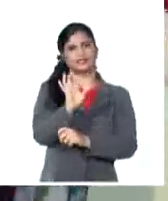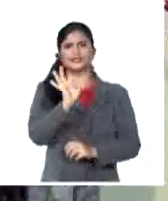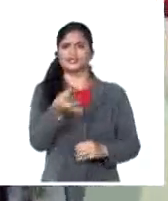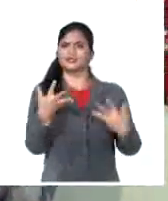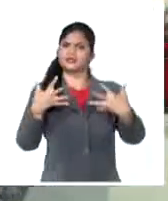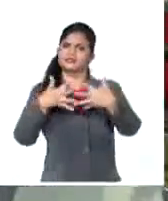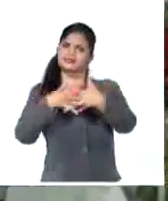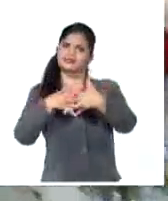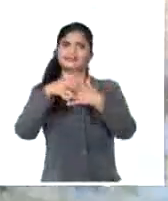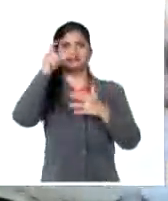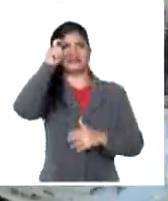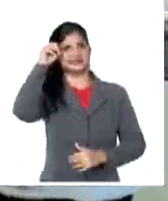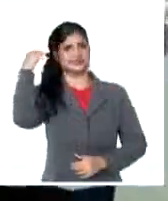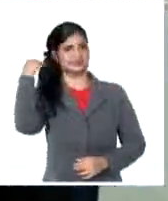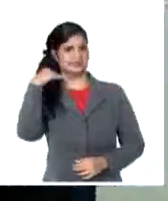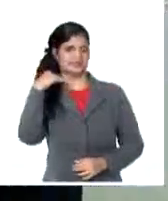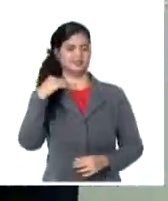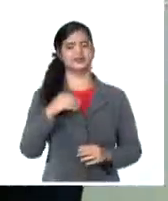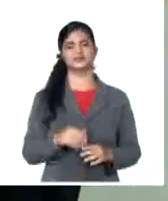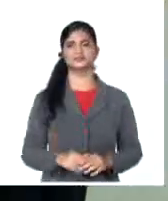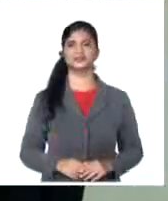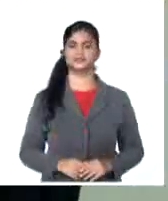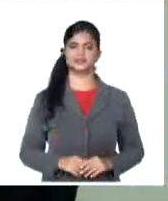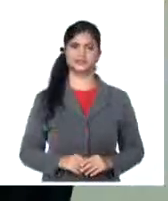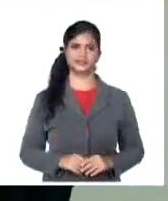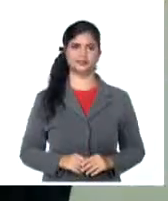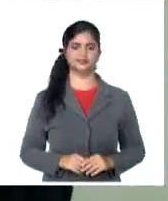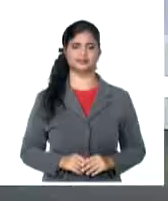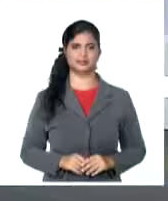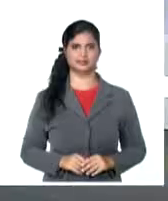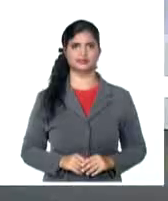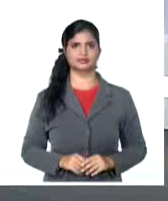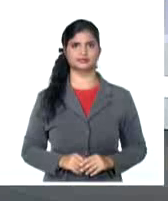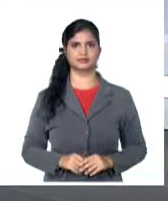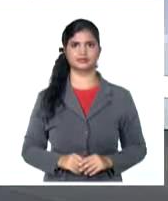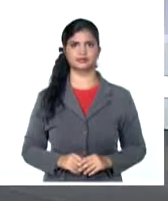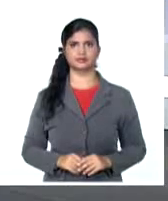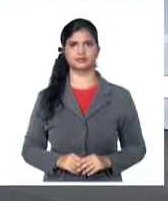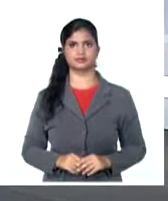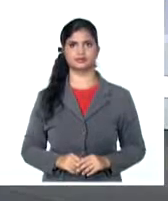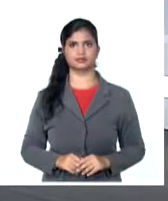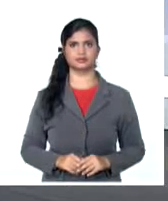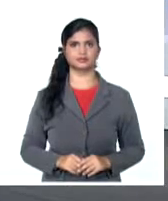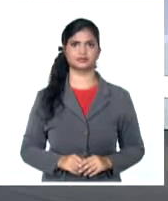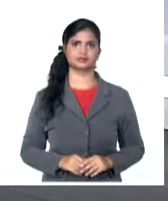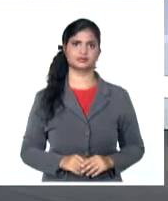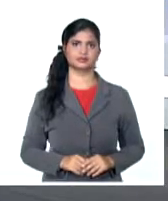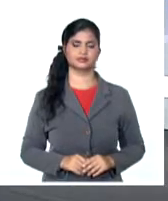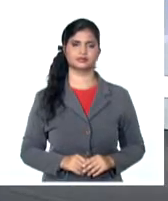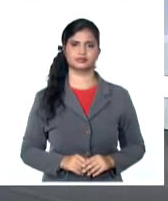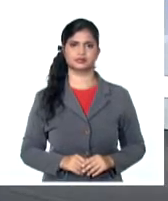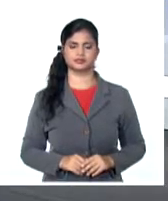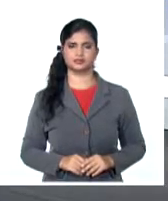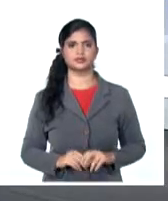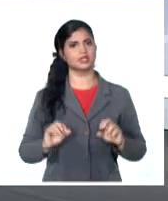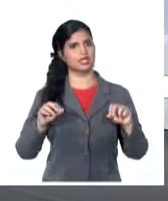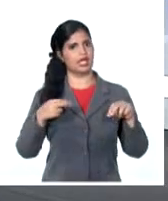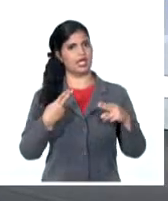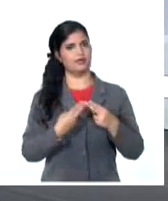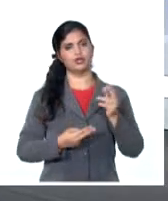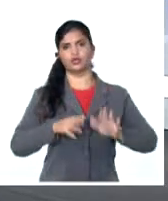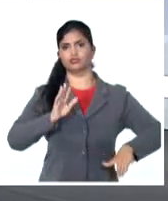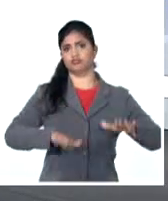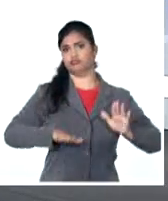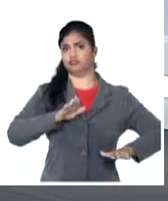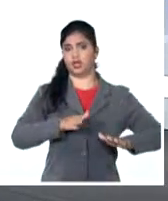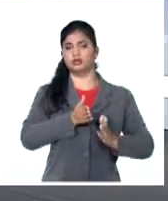de Vilma. Leti Alvarado, Canal Cubano de Noticias. El 15º Festival Timbalaye sigue la ruta de